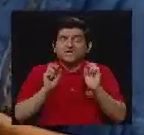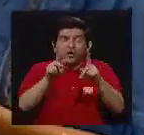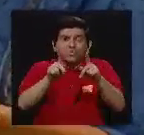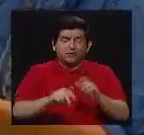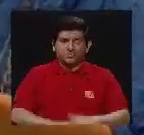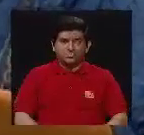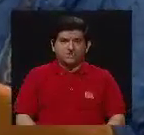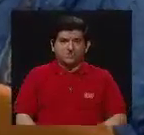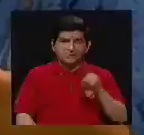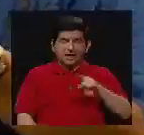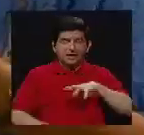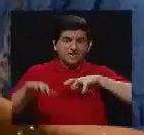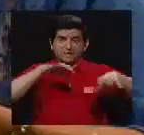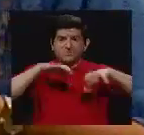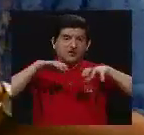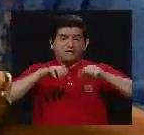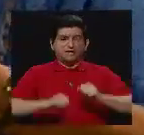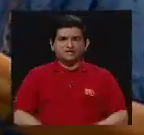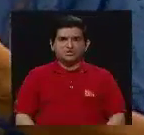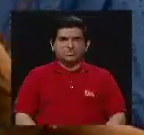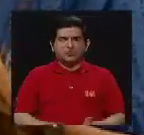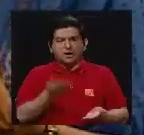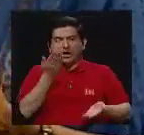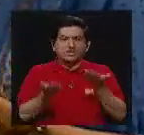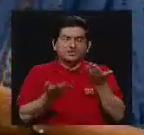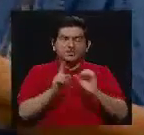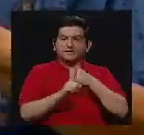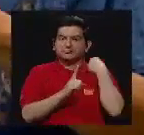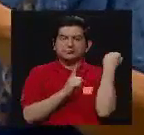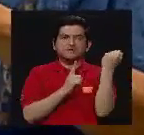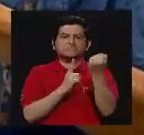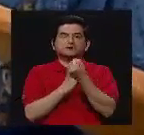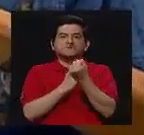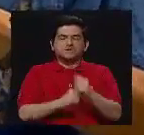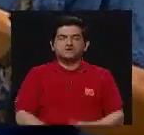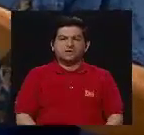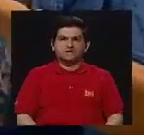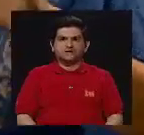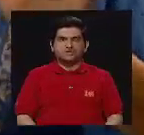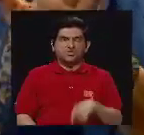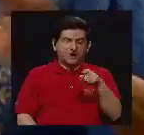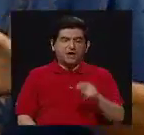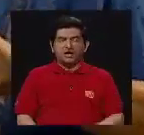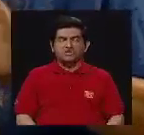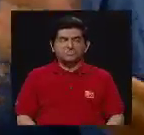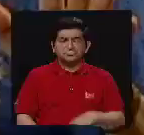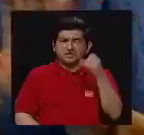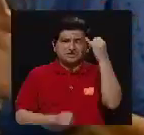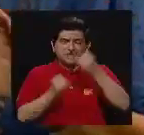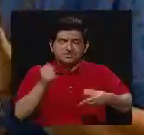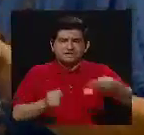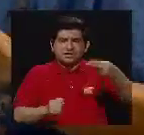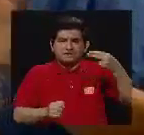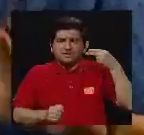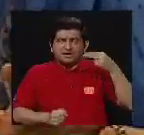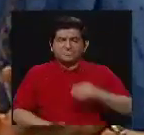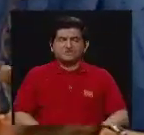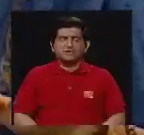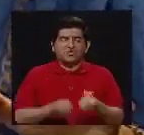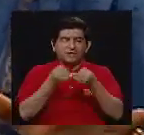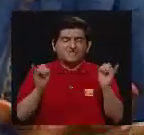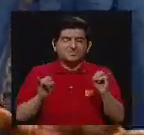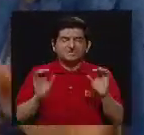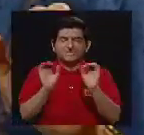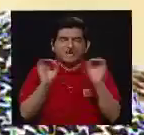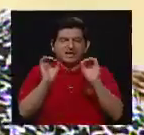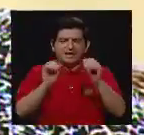y entonces tiene que reaccionar ante la posibilidad de pasar a la historia, terminar su